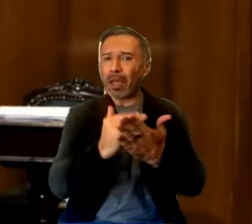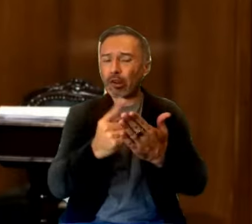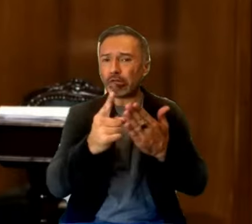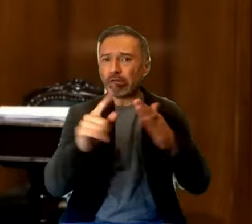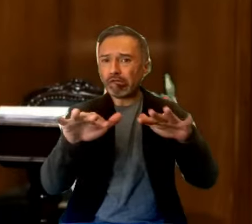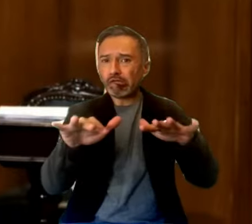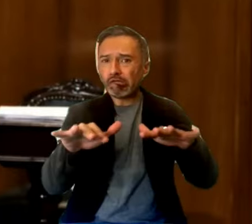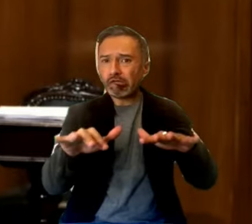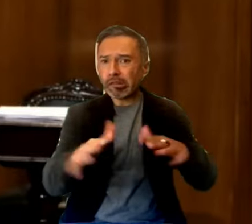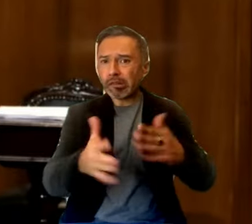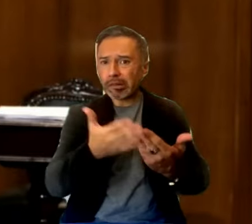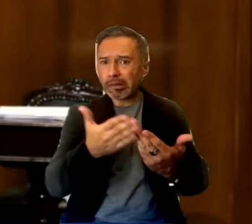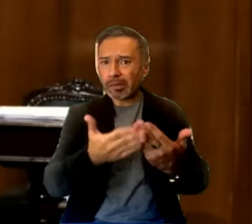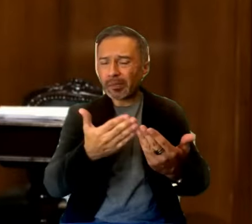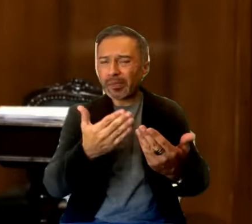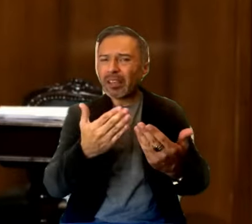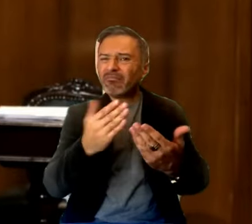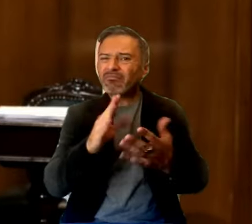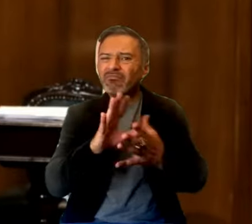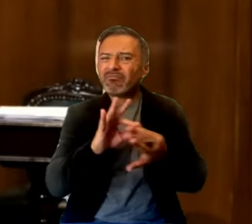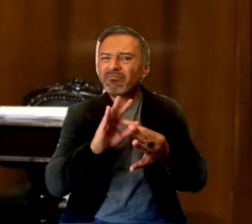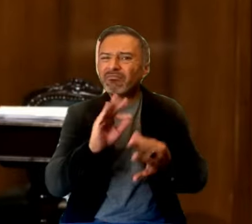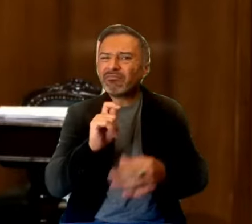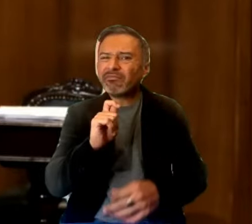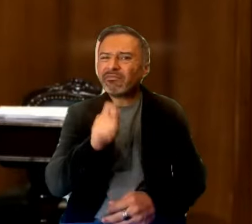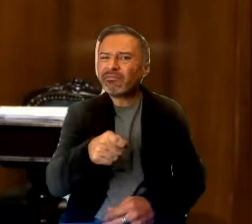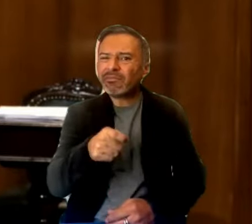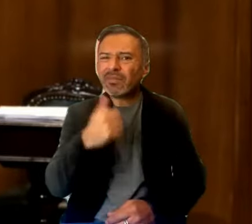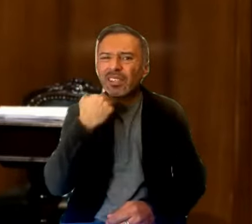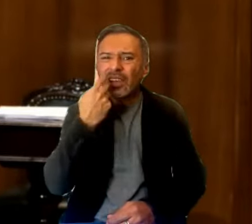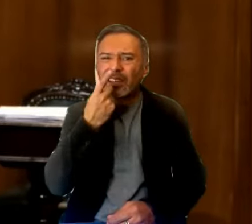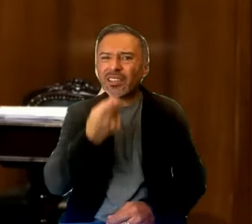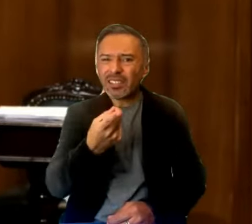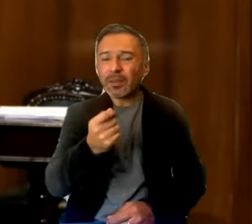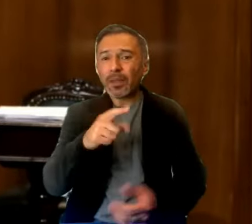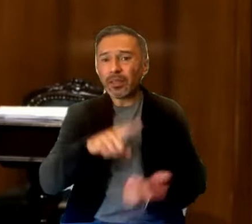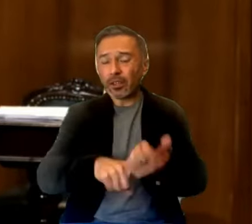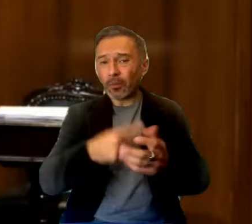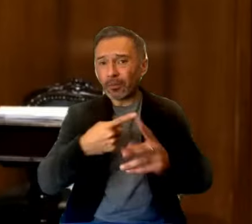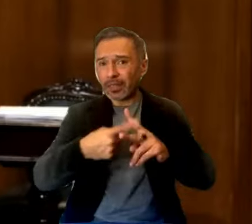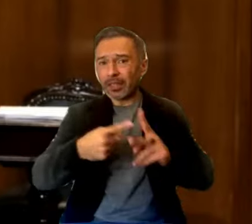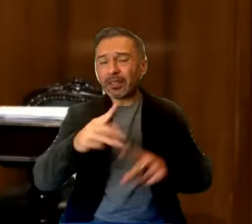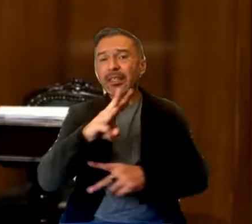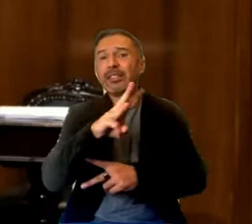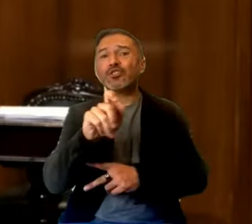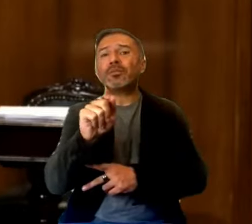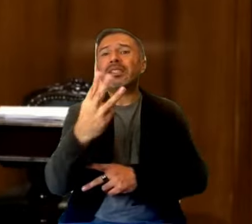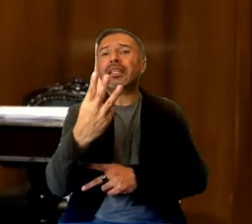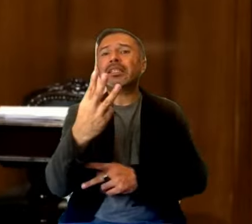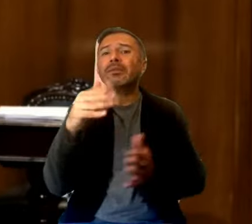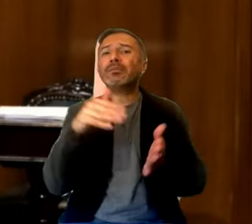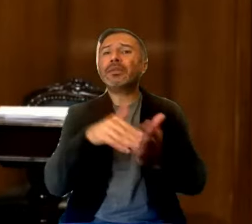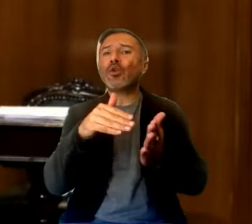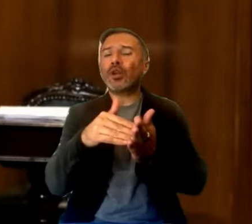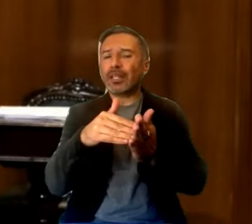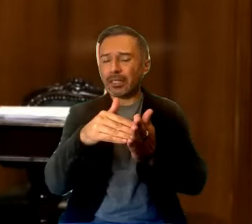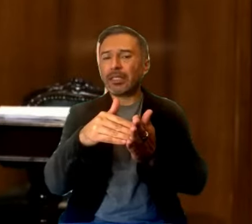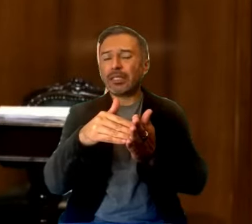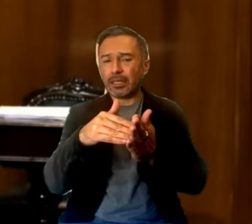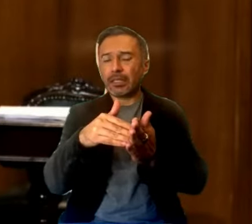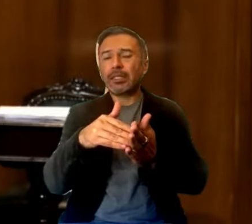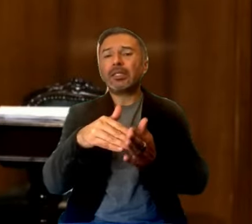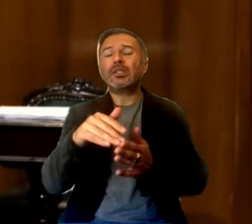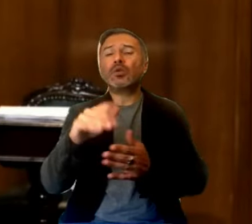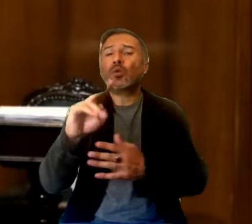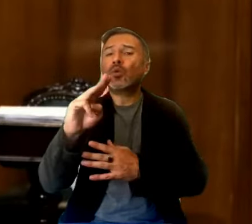que existen poco más de 323 millones de metros cúbicos de agua y los datos registrados por la CONAGUA y